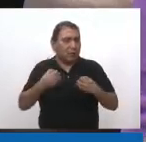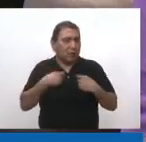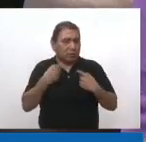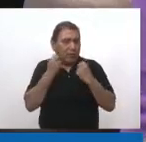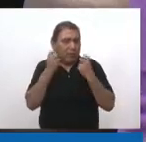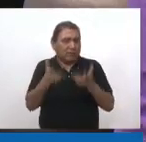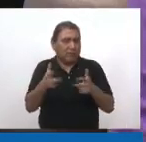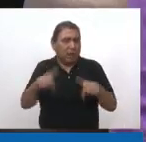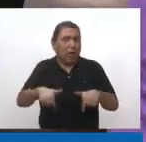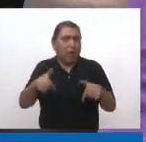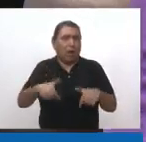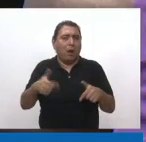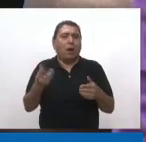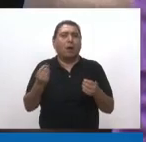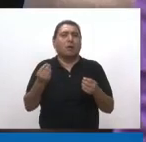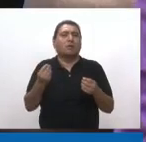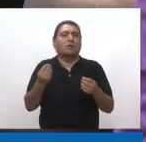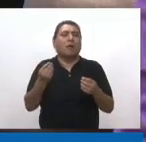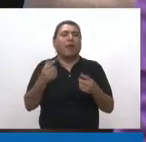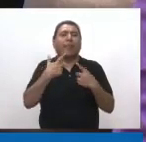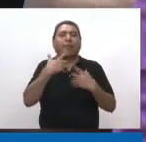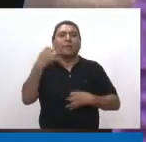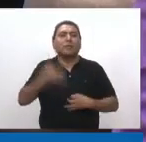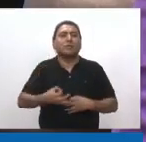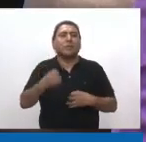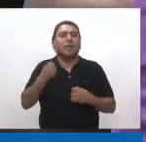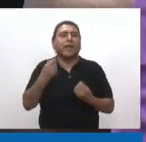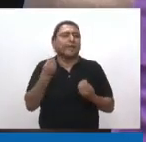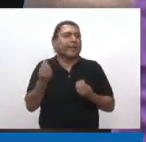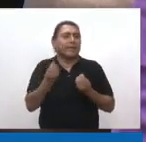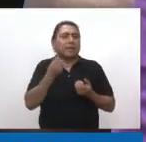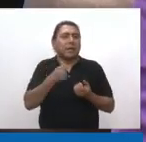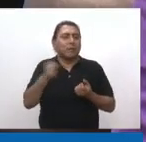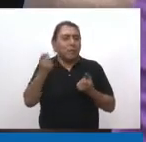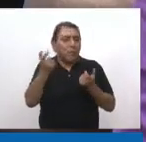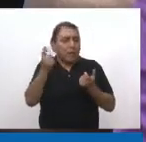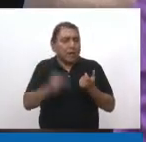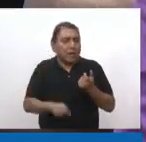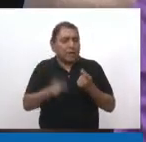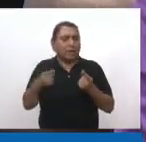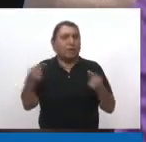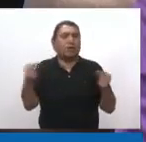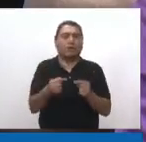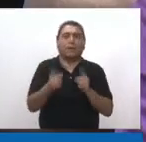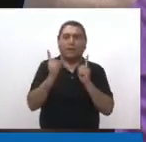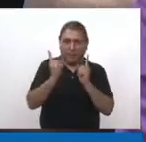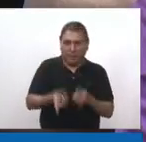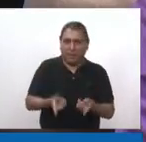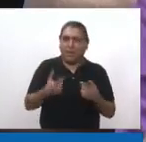la definición de republicanismo, y que es la ausencia de dominación o la ausencia de arbitrariedad. Y es lo que